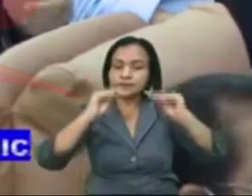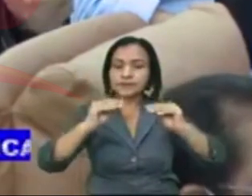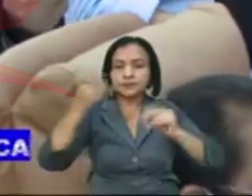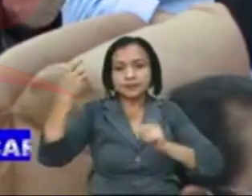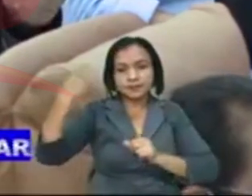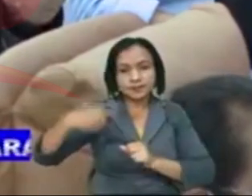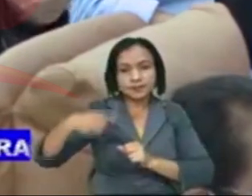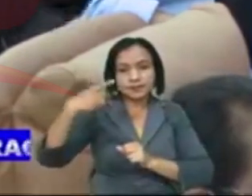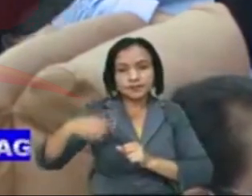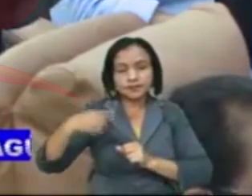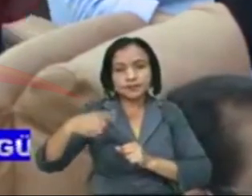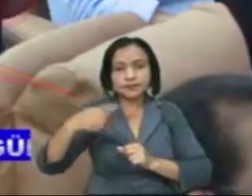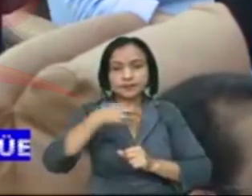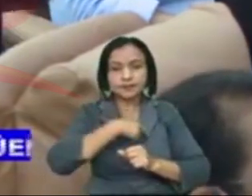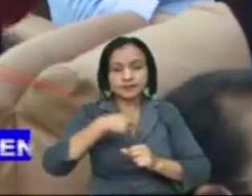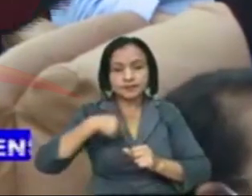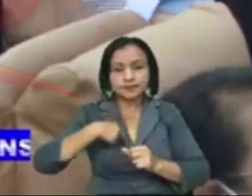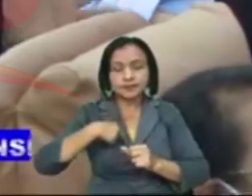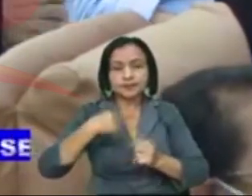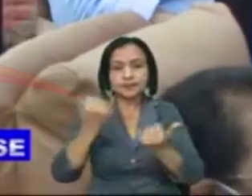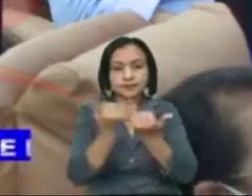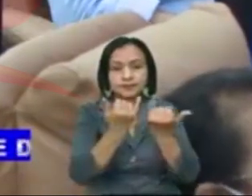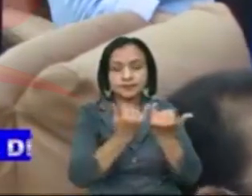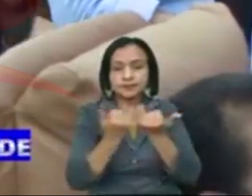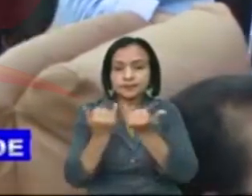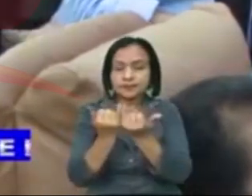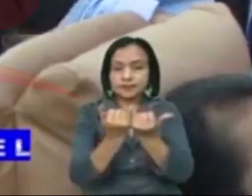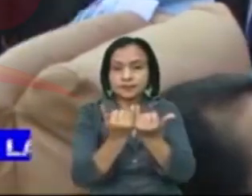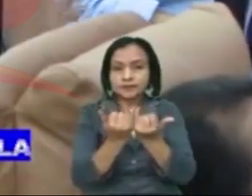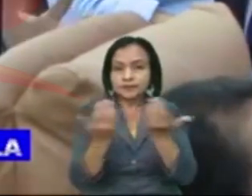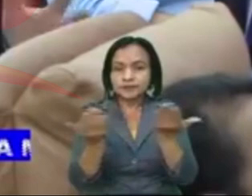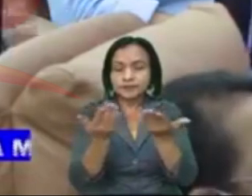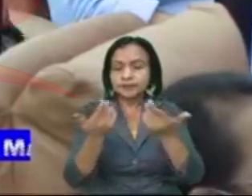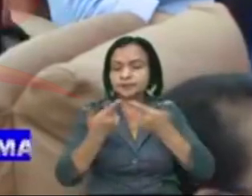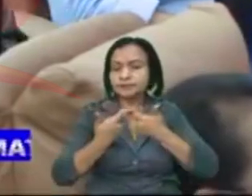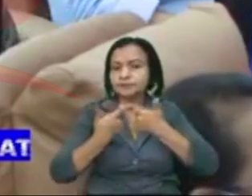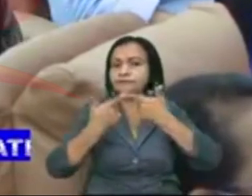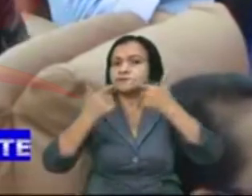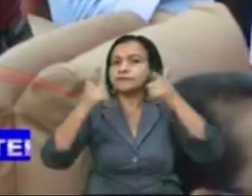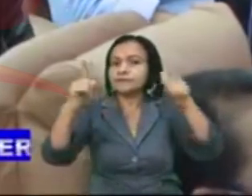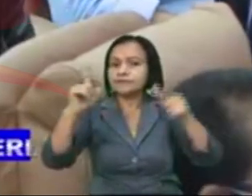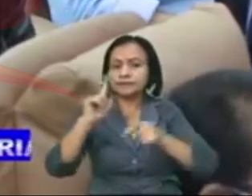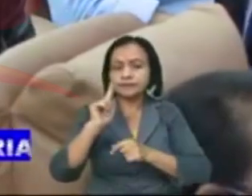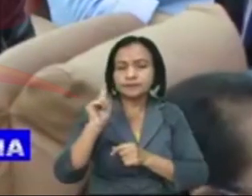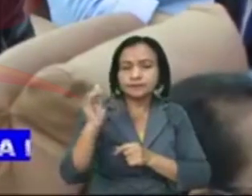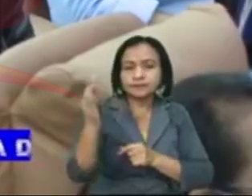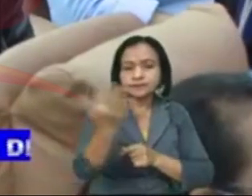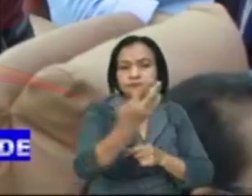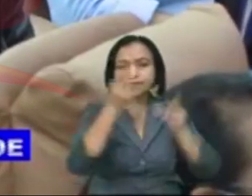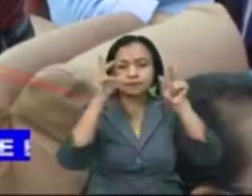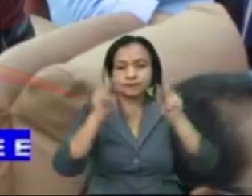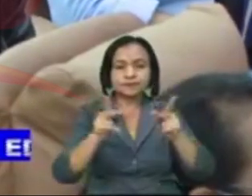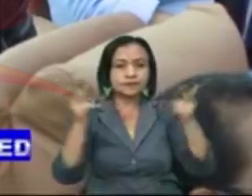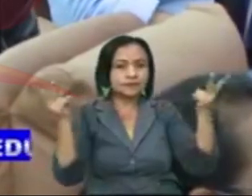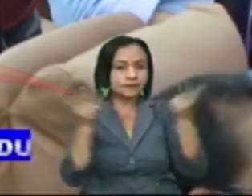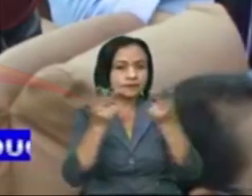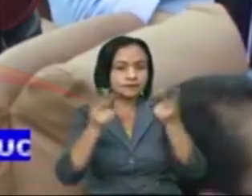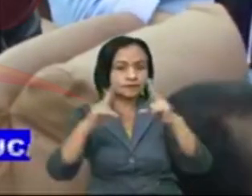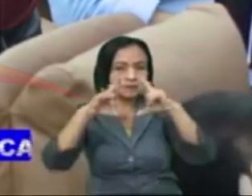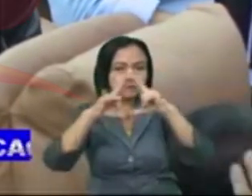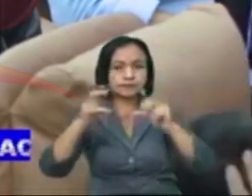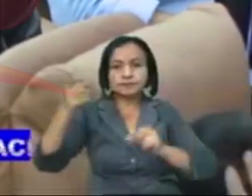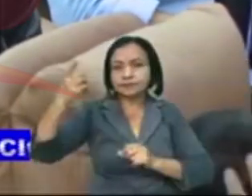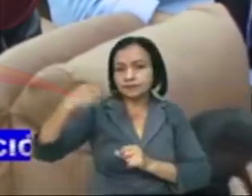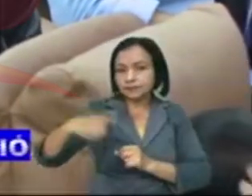derecho de acceso irrestricto, gratuito para toda la población, ese